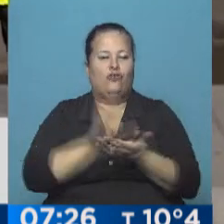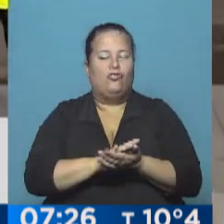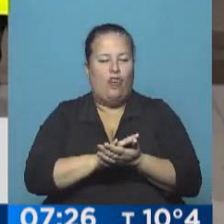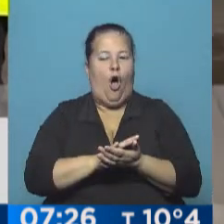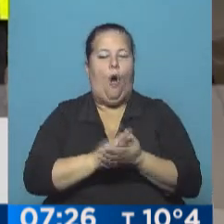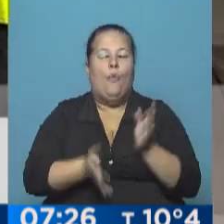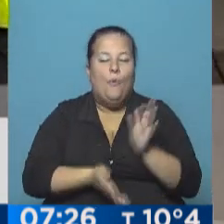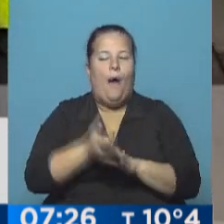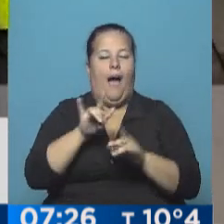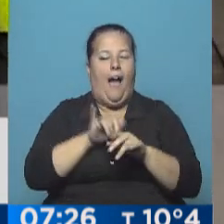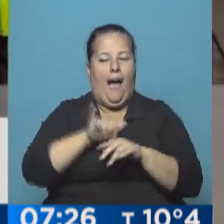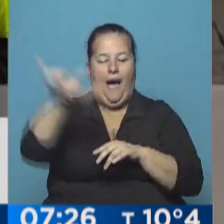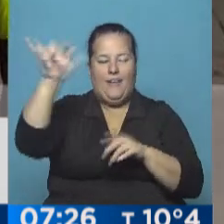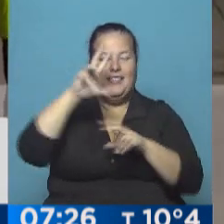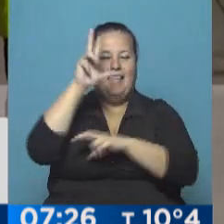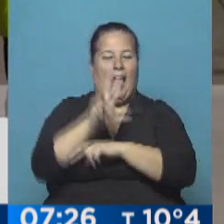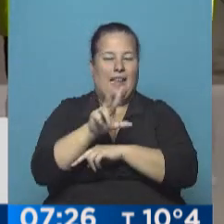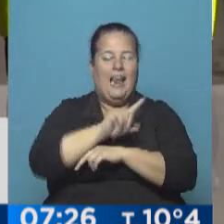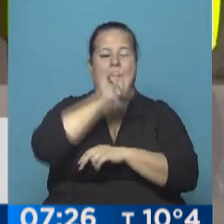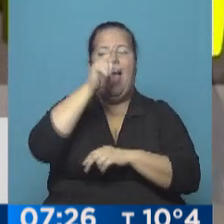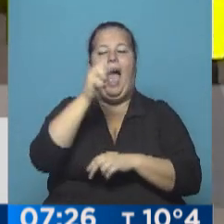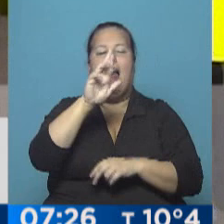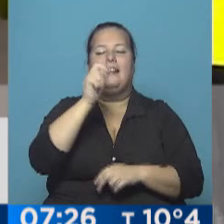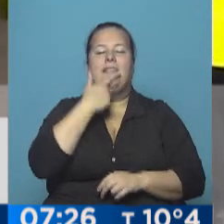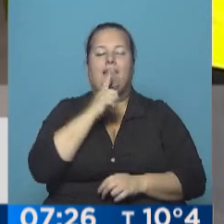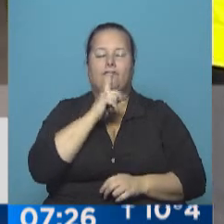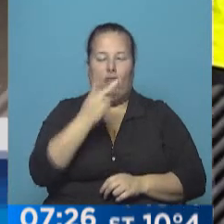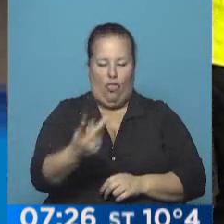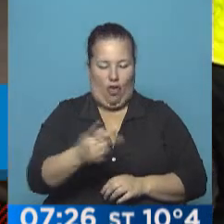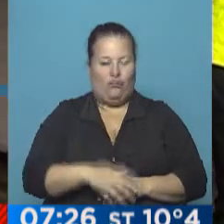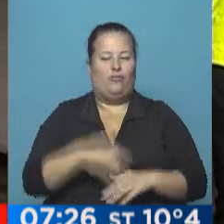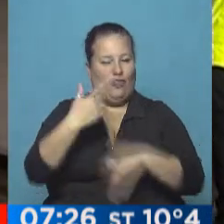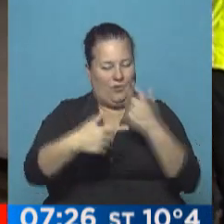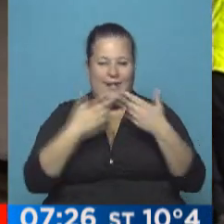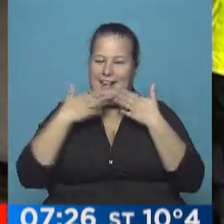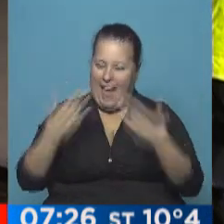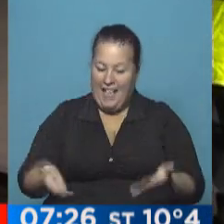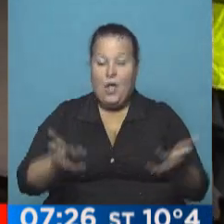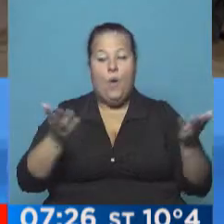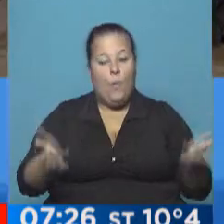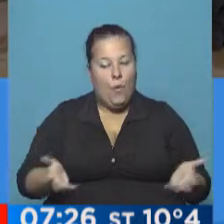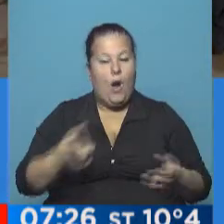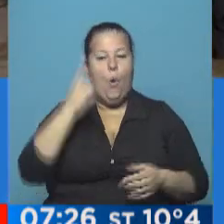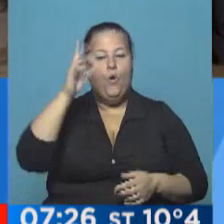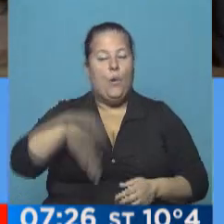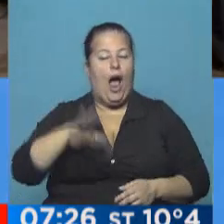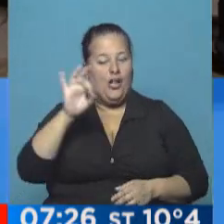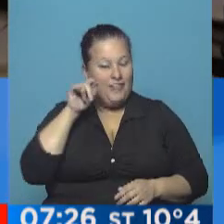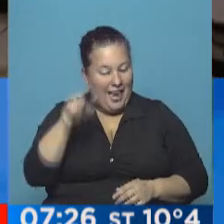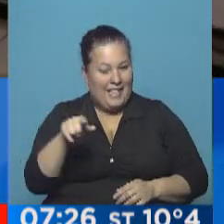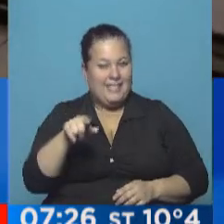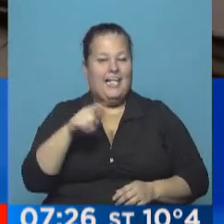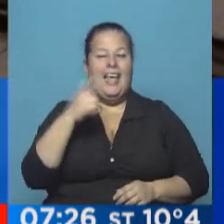ser la salida de nuestro satélite arsat 2 ustedes Gracias Fernando Bueno un grado bajo cero Ese es el